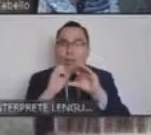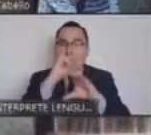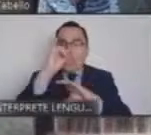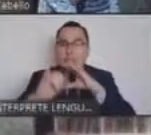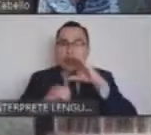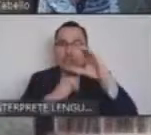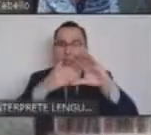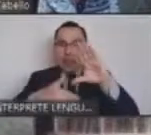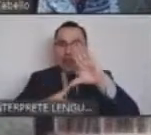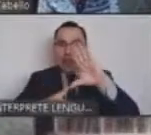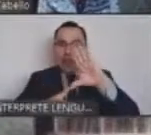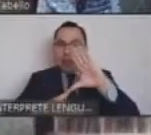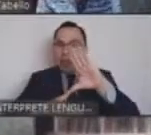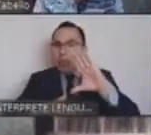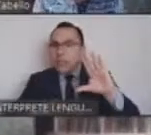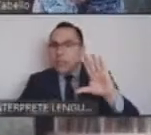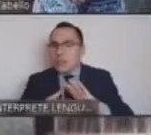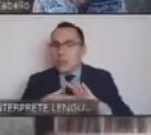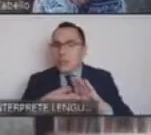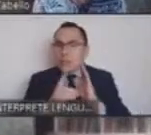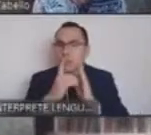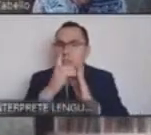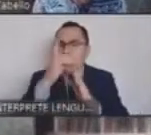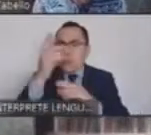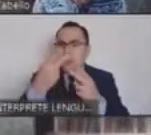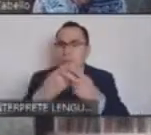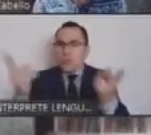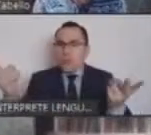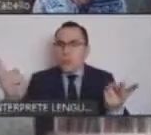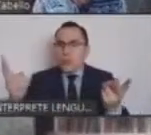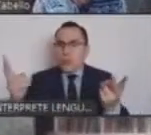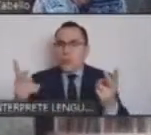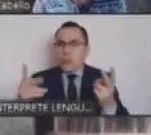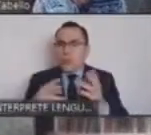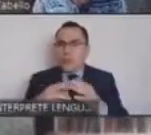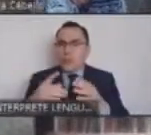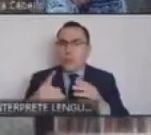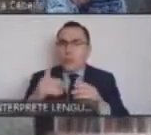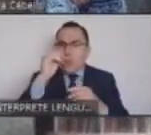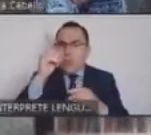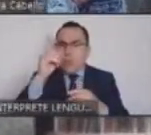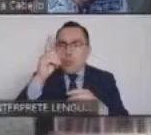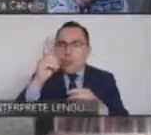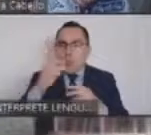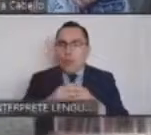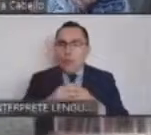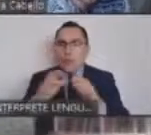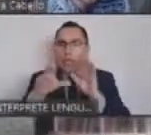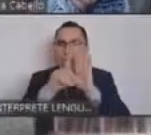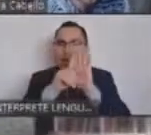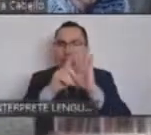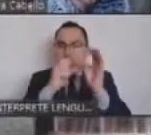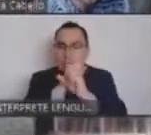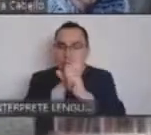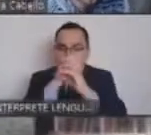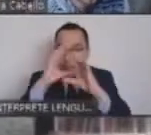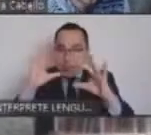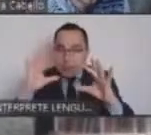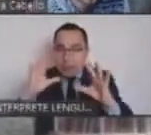integridad de políticas públicas. Uno de los elementos claves tiene que ver con los efectos que generan las leyes de transparencia. Las leyes de